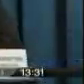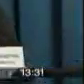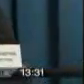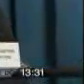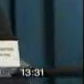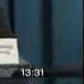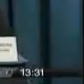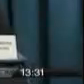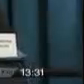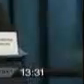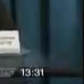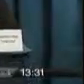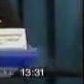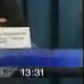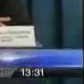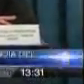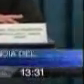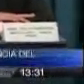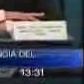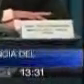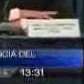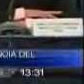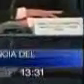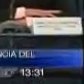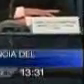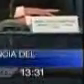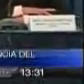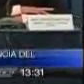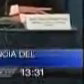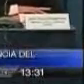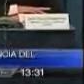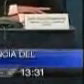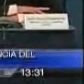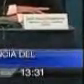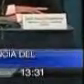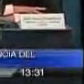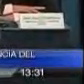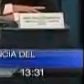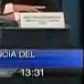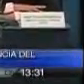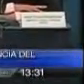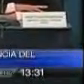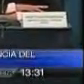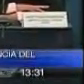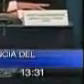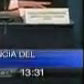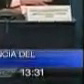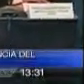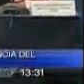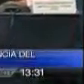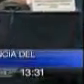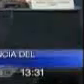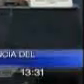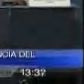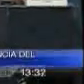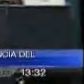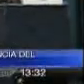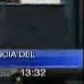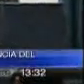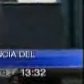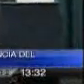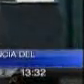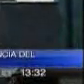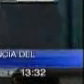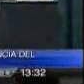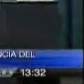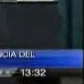Directo. Premier, estamos en vivo para la multiplataforma y a los otros ministros, por supuesto. Usted acaba de mencionar de que se mantenía informado